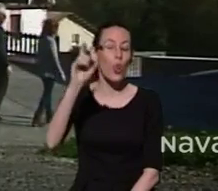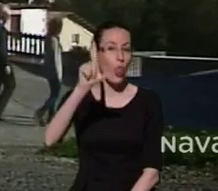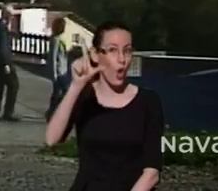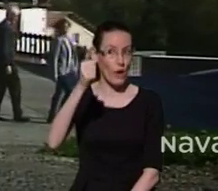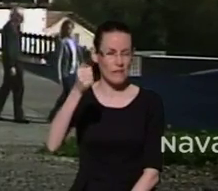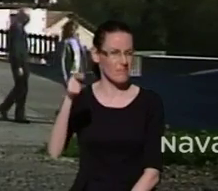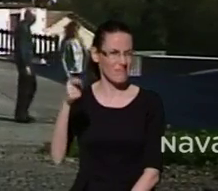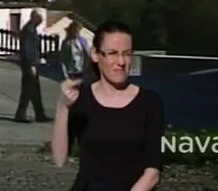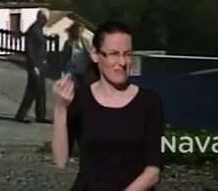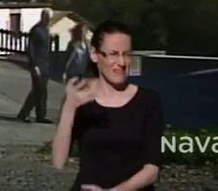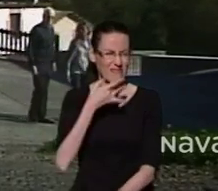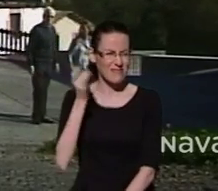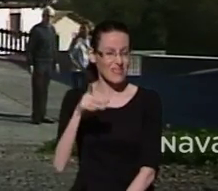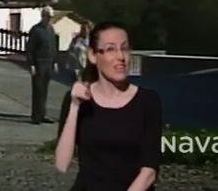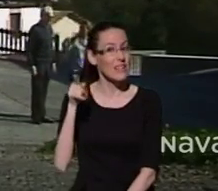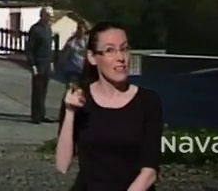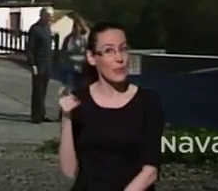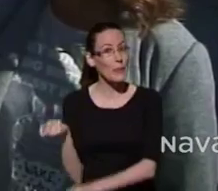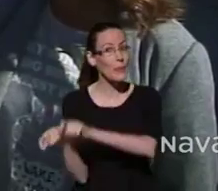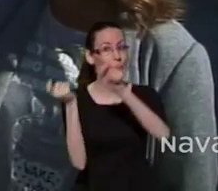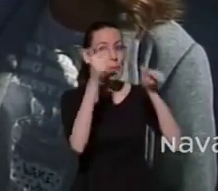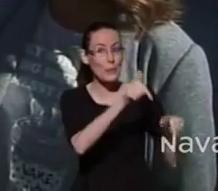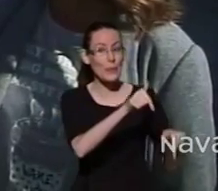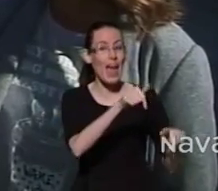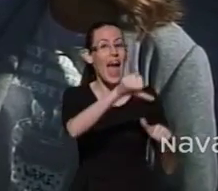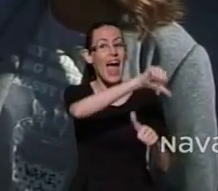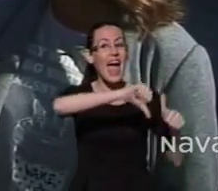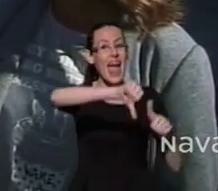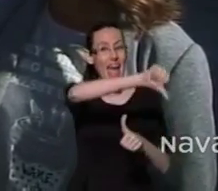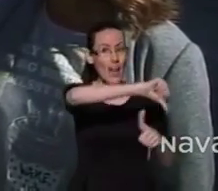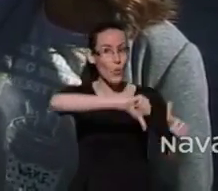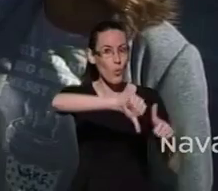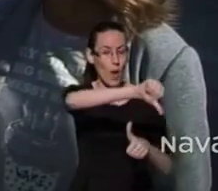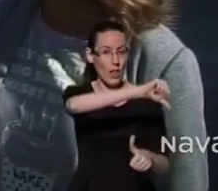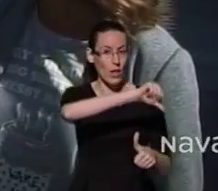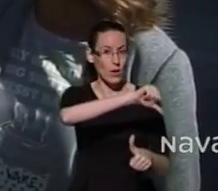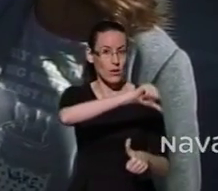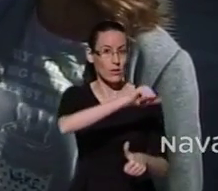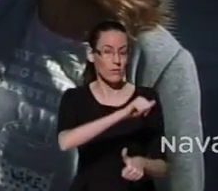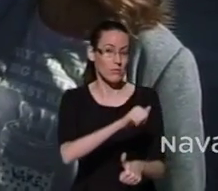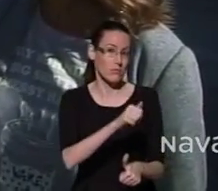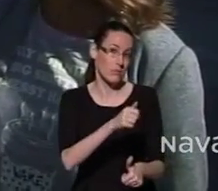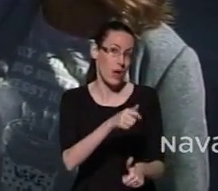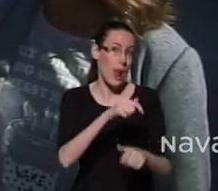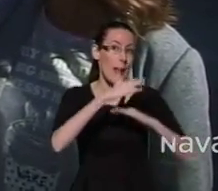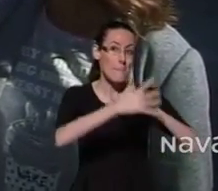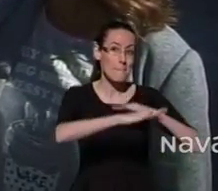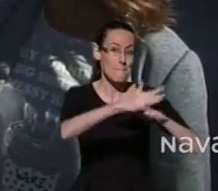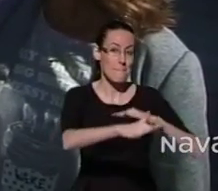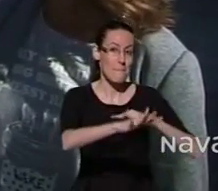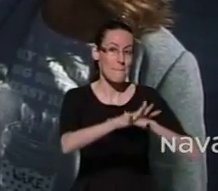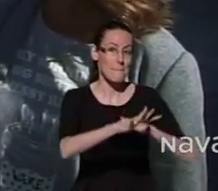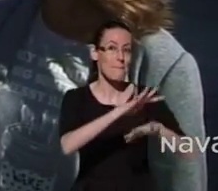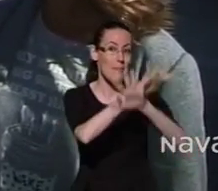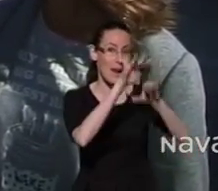dedicó en la zona de Ecuador, por aquellos mares, por el mar Pacífico, que se llamaba Mar del Sur entonces, hacer sus